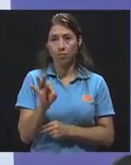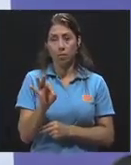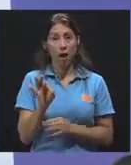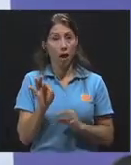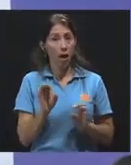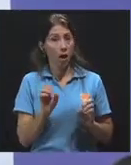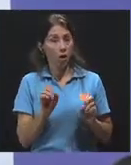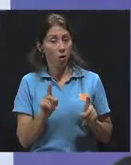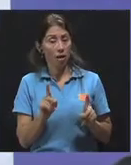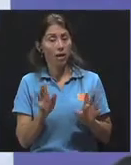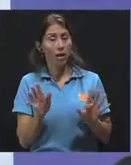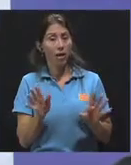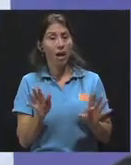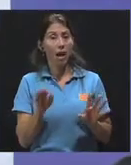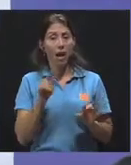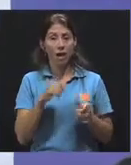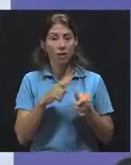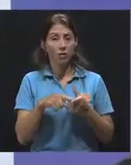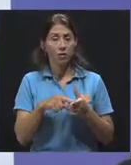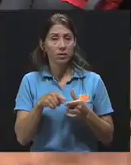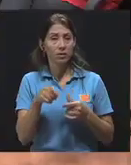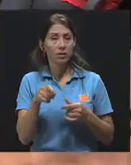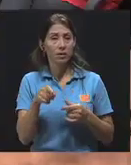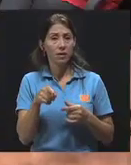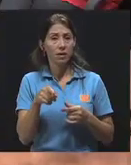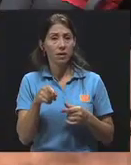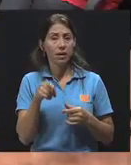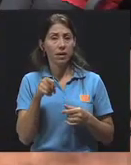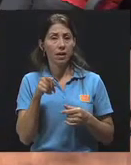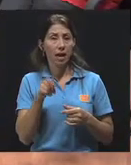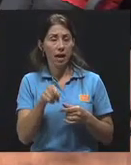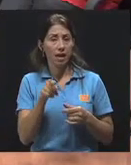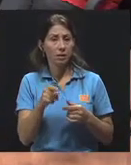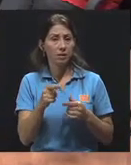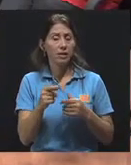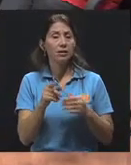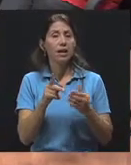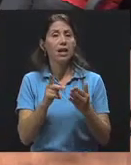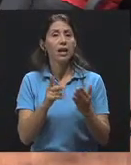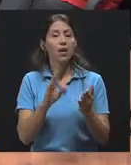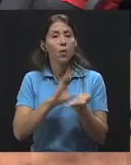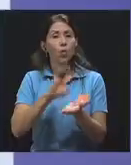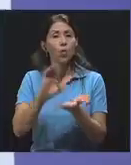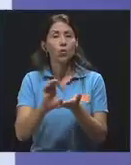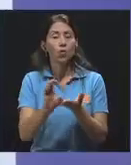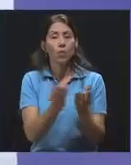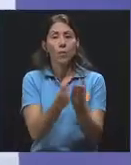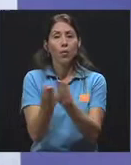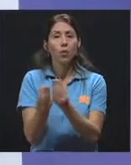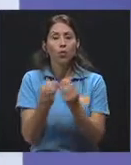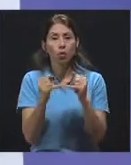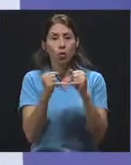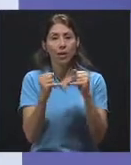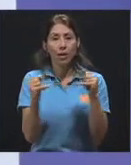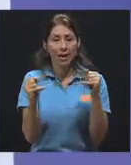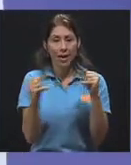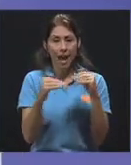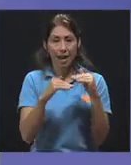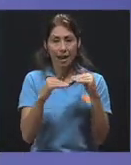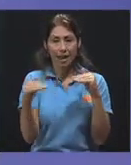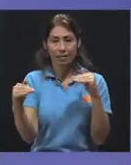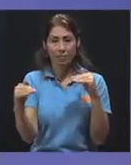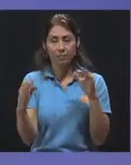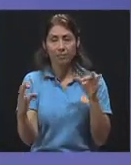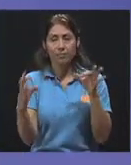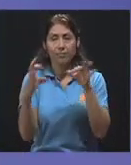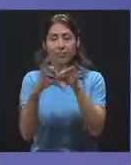ok. Dos, no me acuerdo. Ese es en relación al de facilidad, el de producción. De producción lineal en relación al del programa Animación